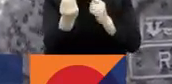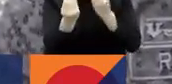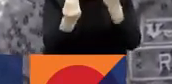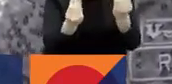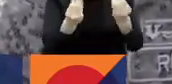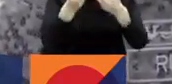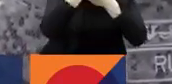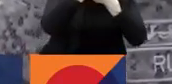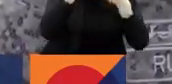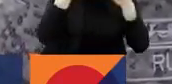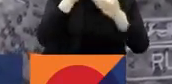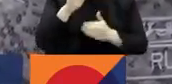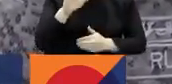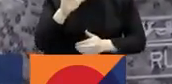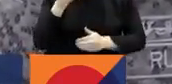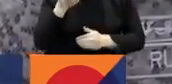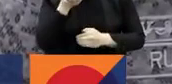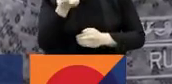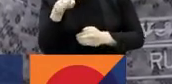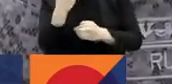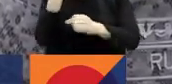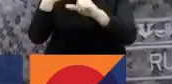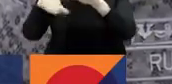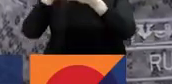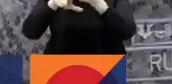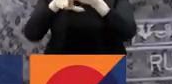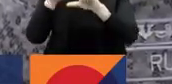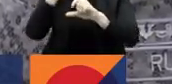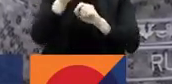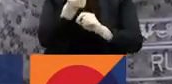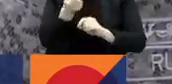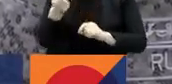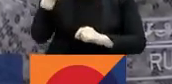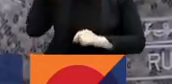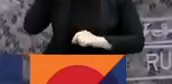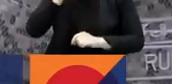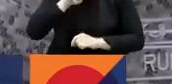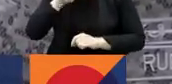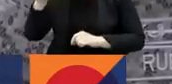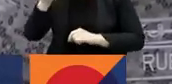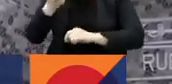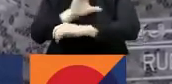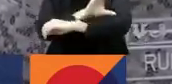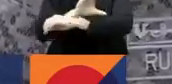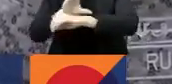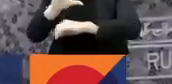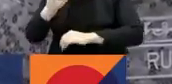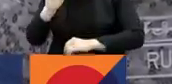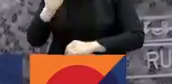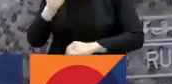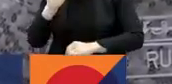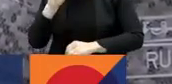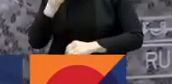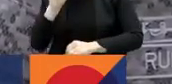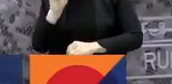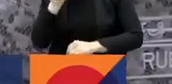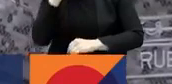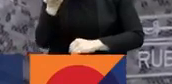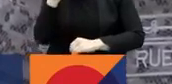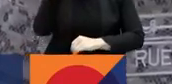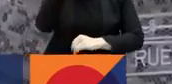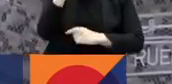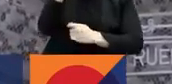ilegales, no solo aquí en La Guajira, sino en la zona del Catatumbo y de Norte de Santander, buscan utilizar rutas de narcotráfico que